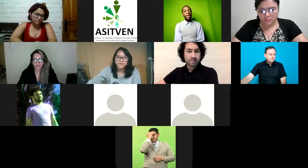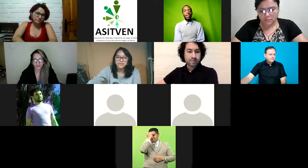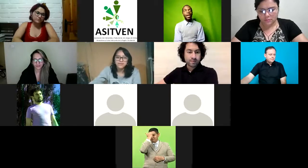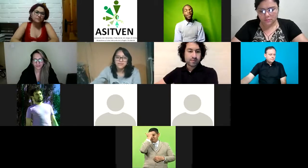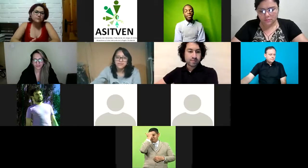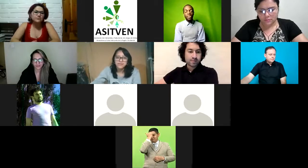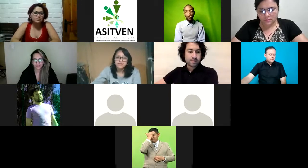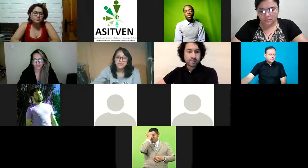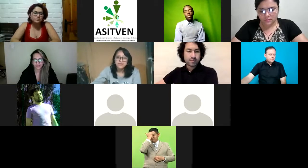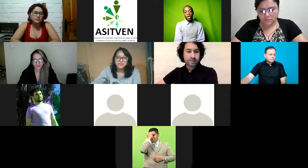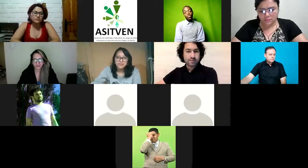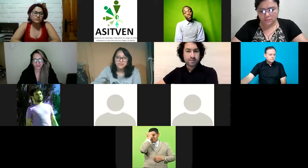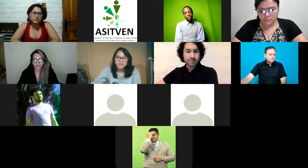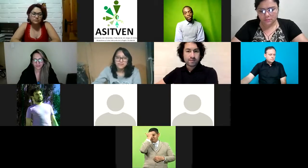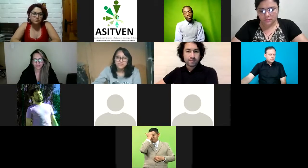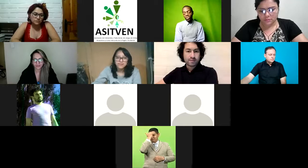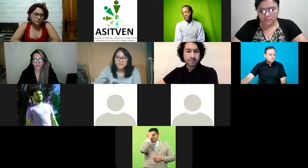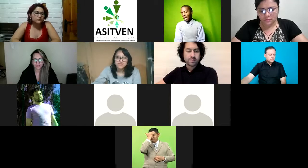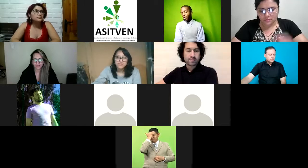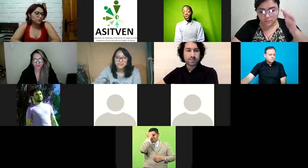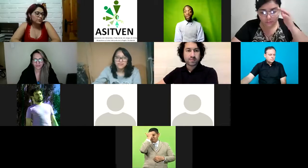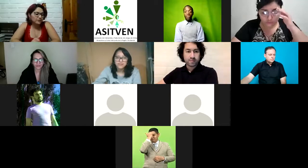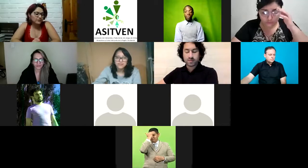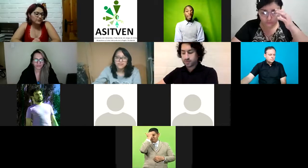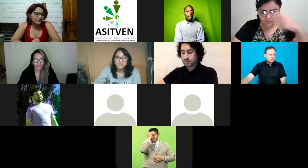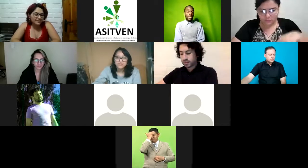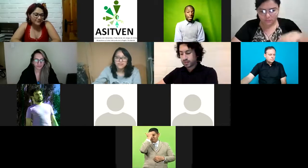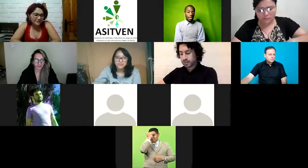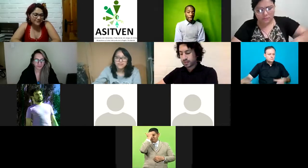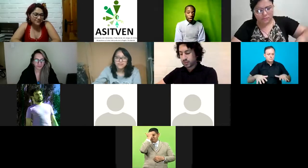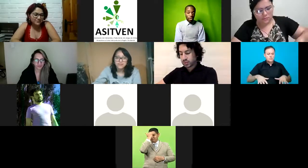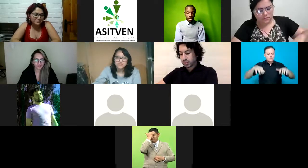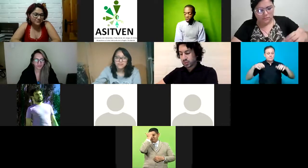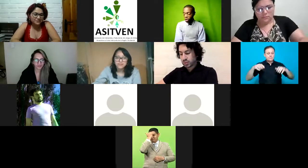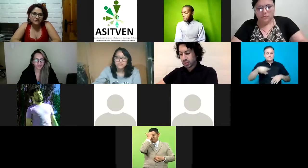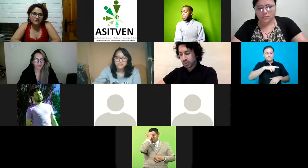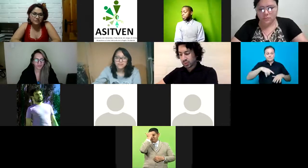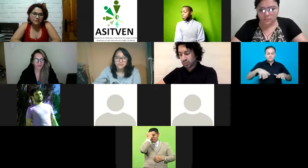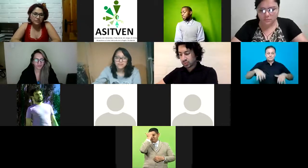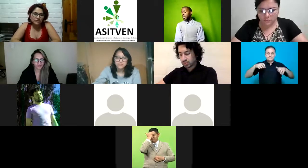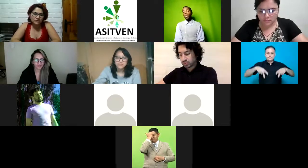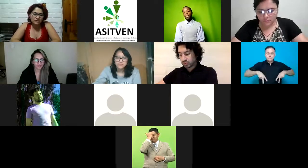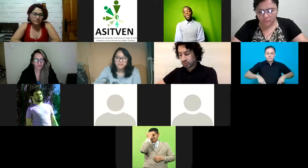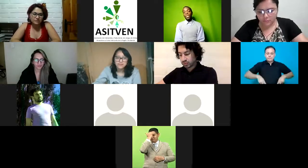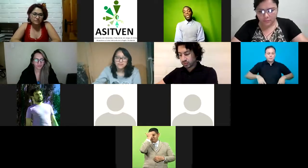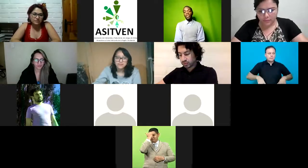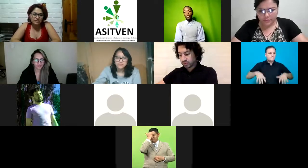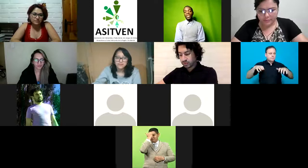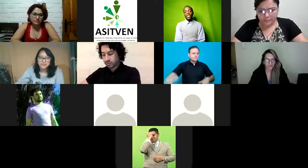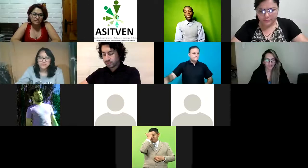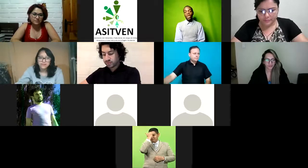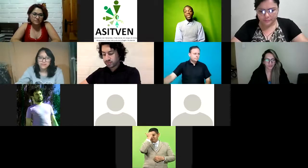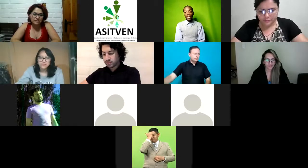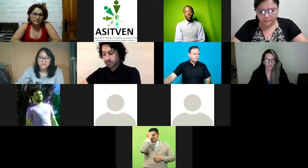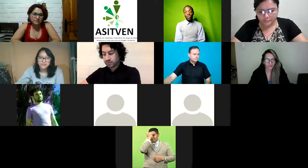está observando o escuchando. En este caso, será una observación y nos permitirá entonces hacer